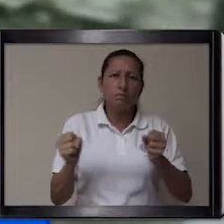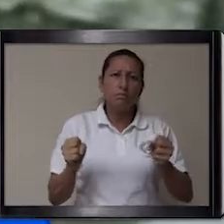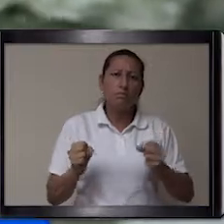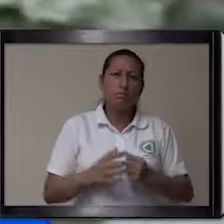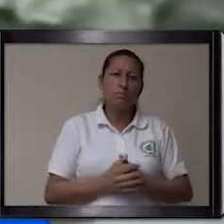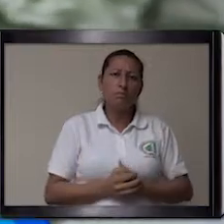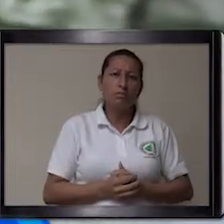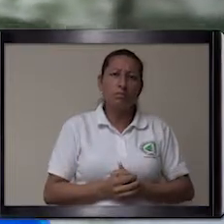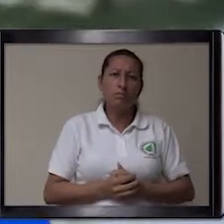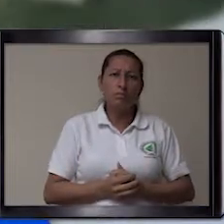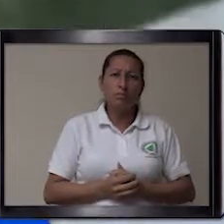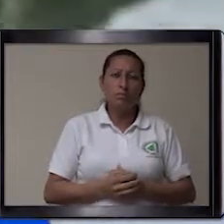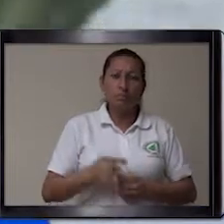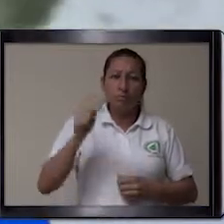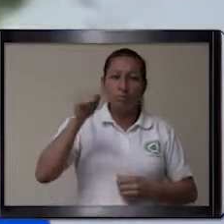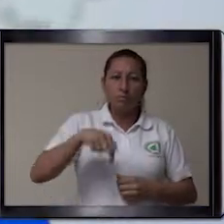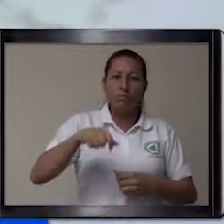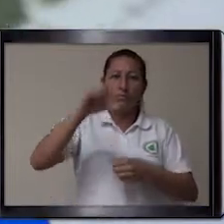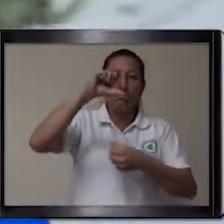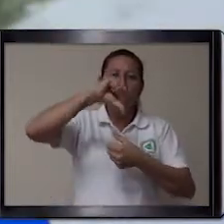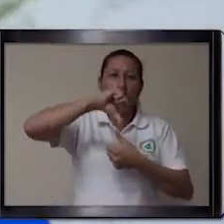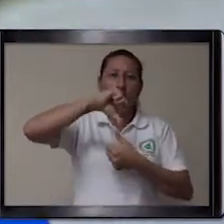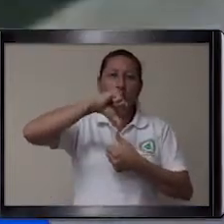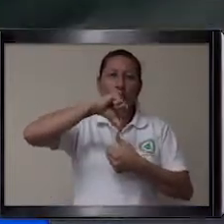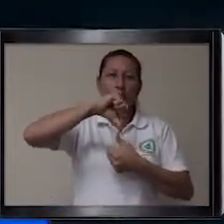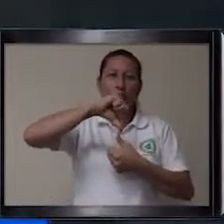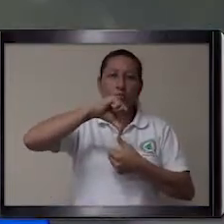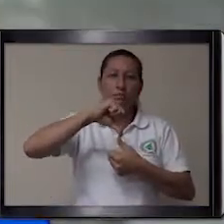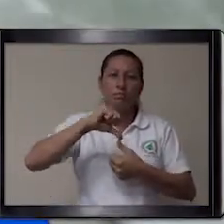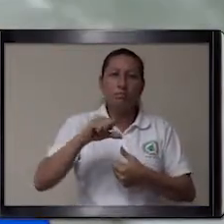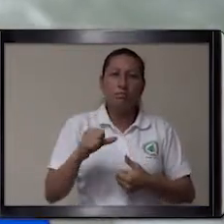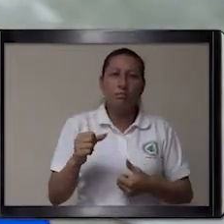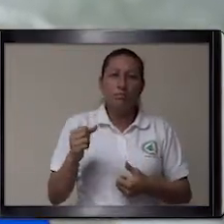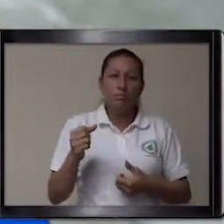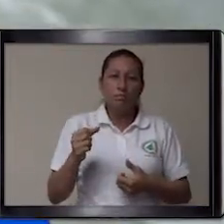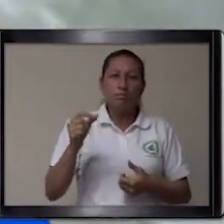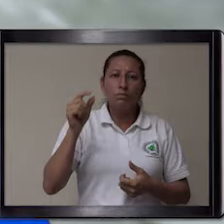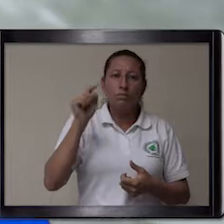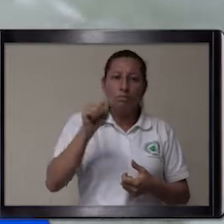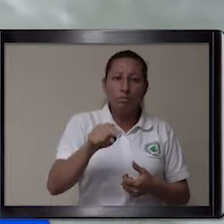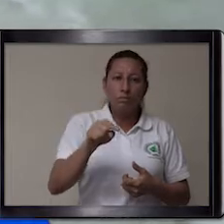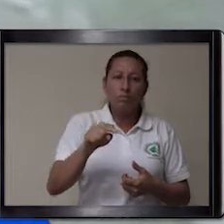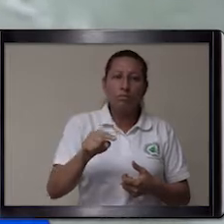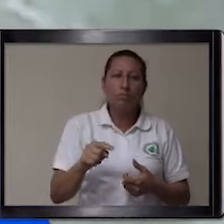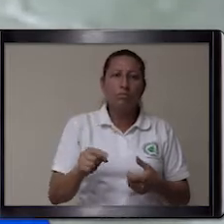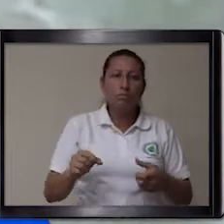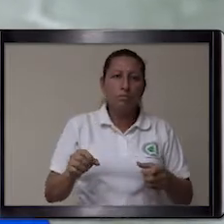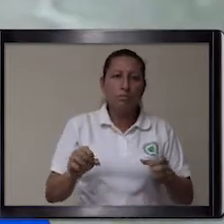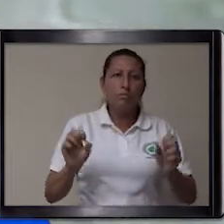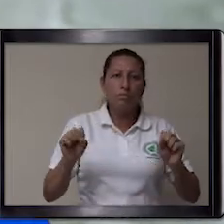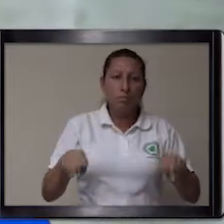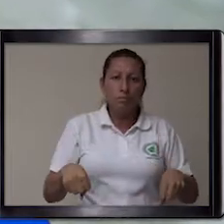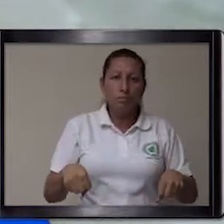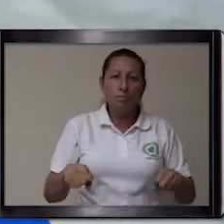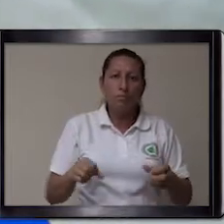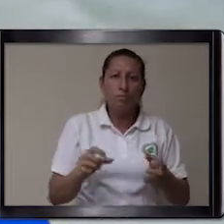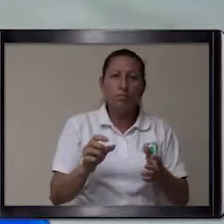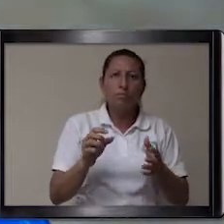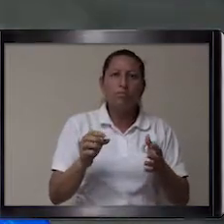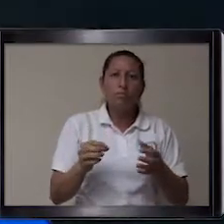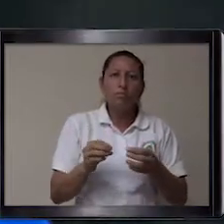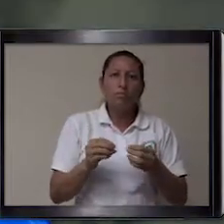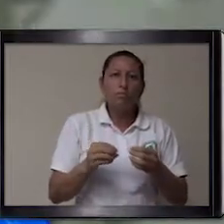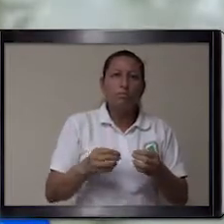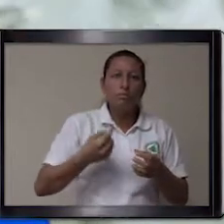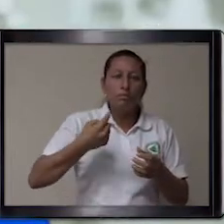que podemos tener aquí en Centroamérica de las causas inducidas, no la